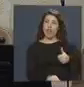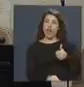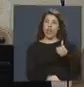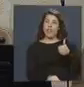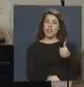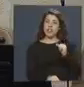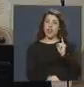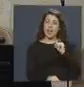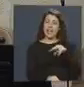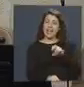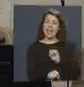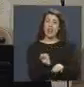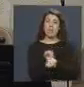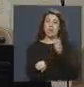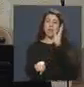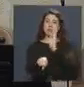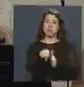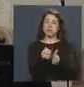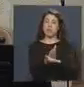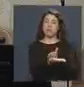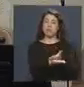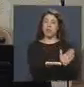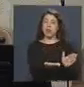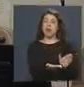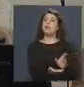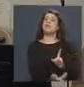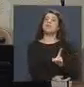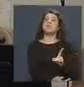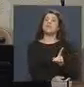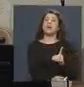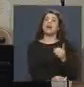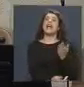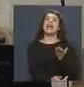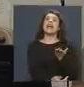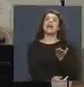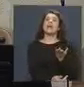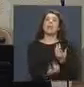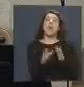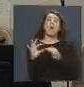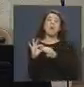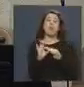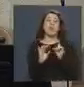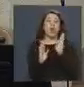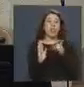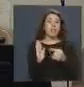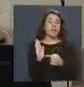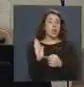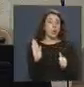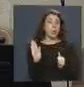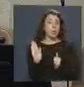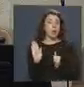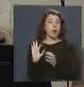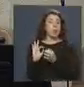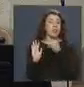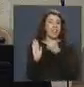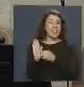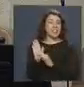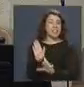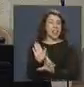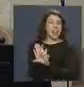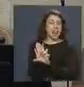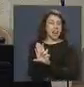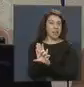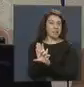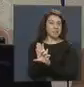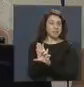el director del INE no pueda ser removido sino por las causales legales que están establecidas en esta misma